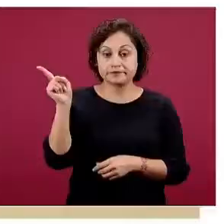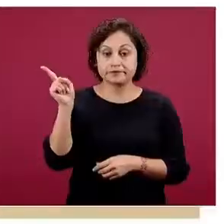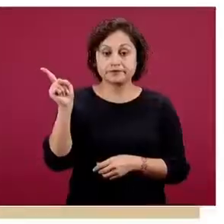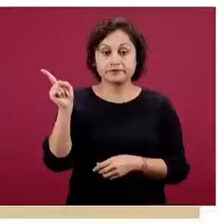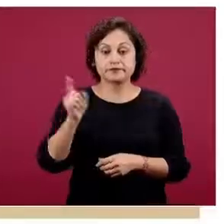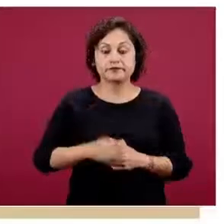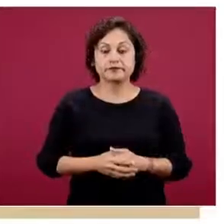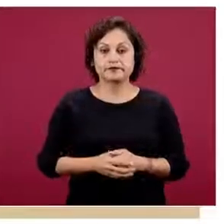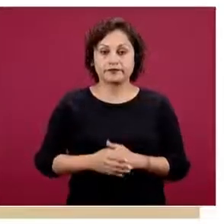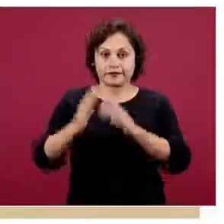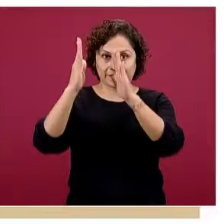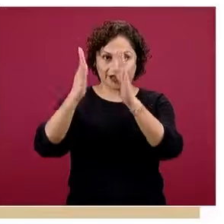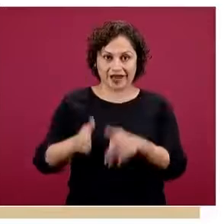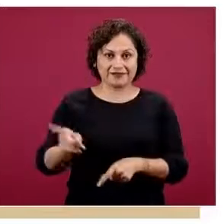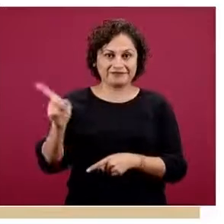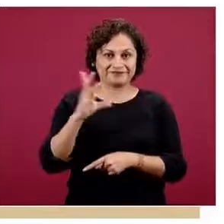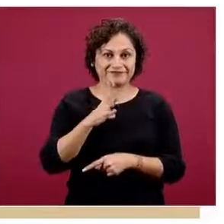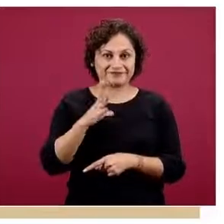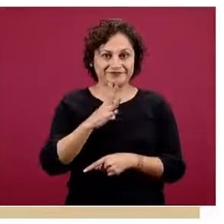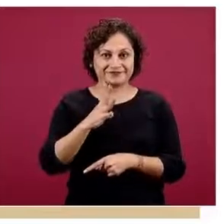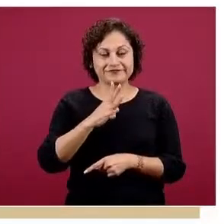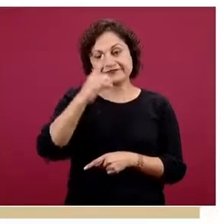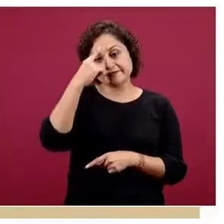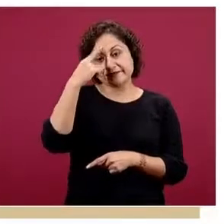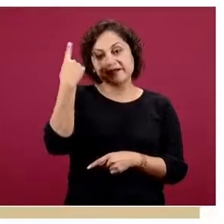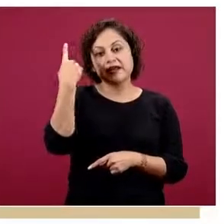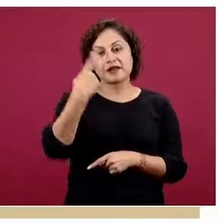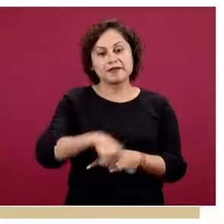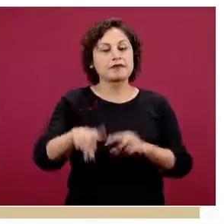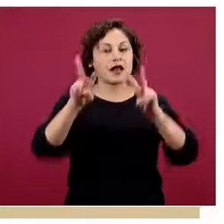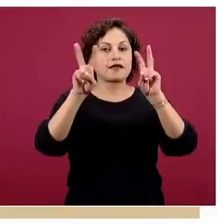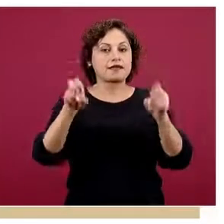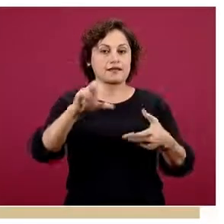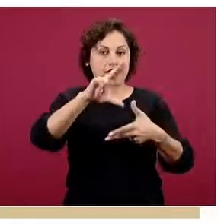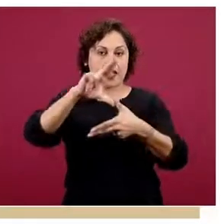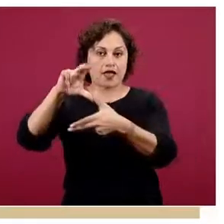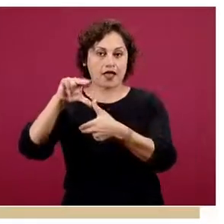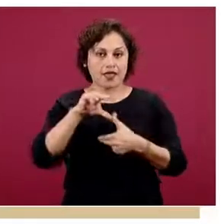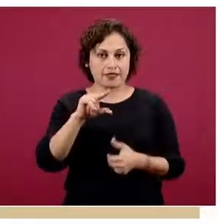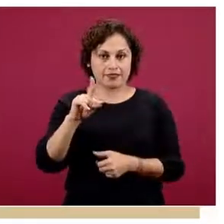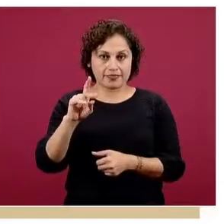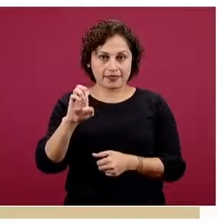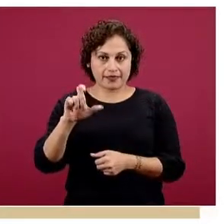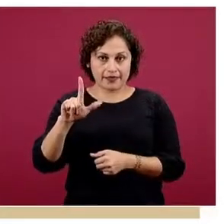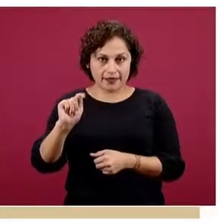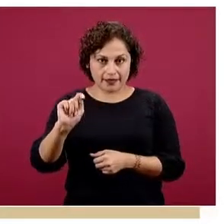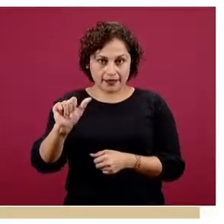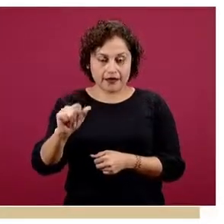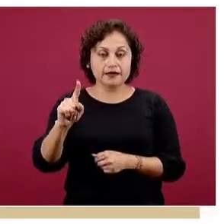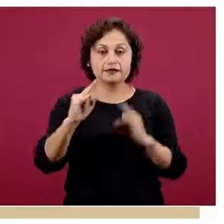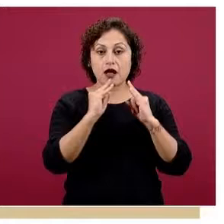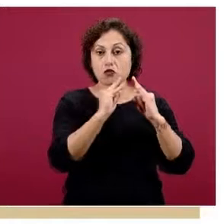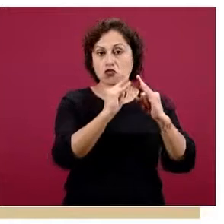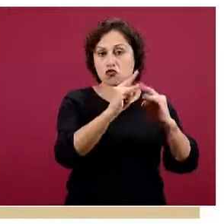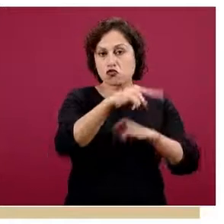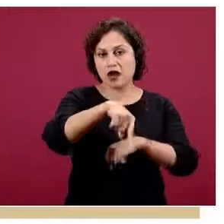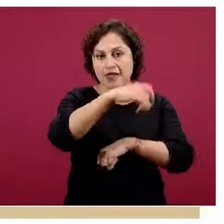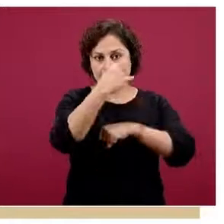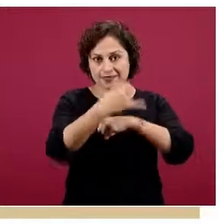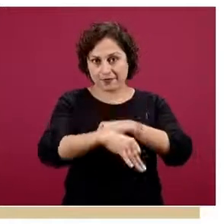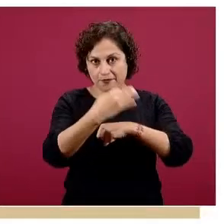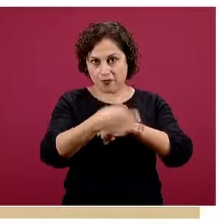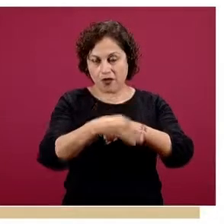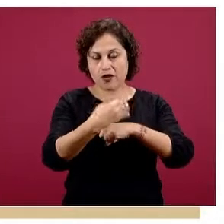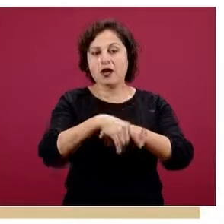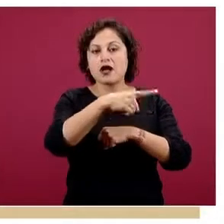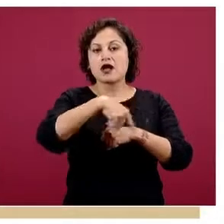las imágenes de en medio, para el tema del huracán Delta, en los albergues o en los refugios temporales que se